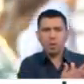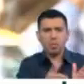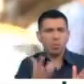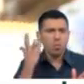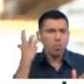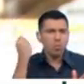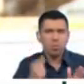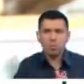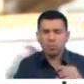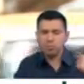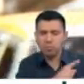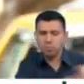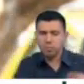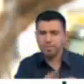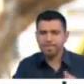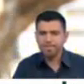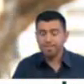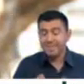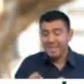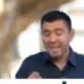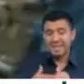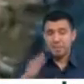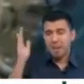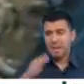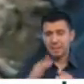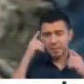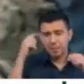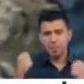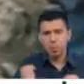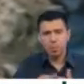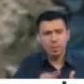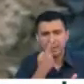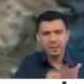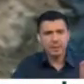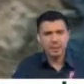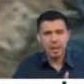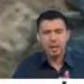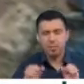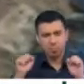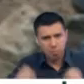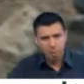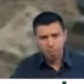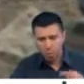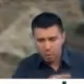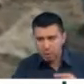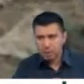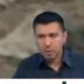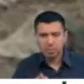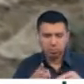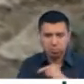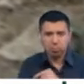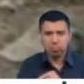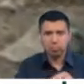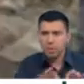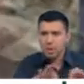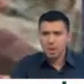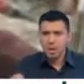Ante esta situación, lo que mayormente preocupa es que podría generarse un racionamiento de